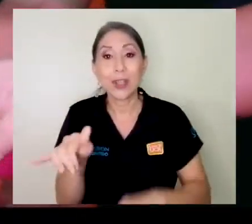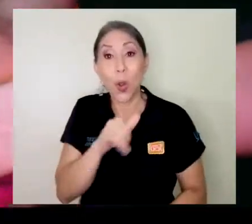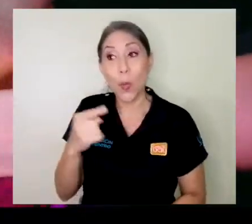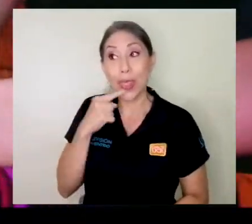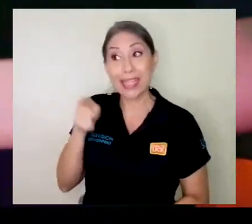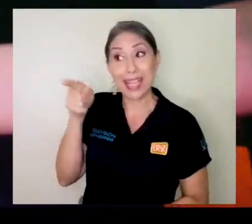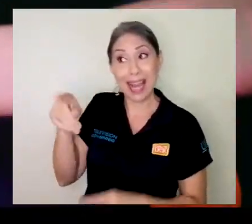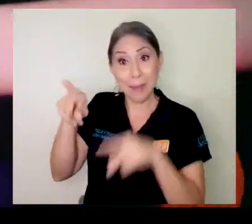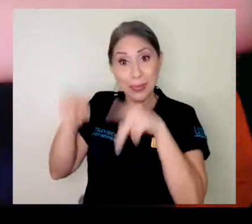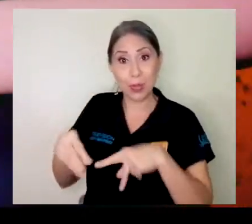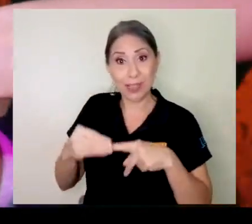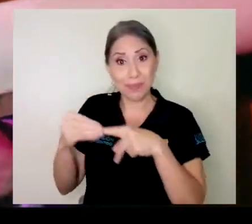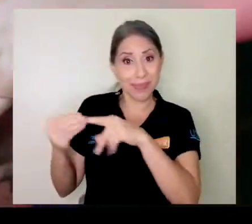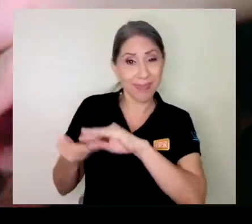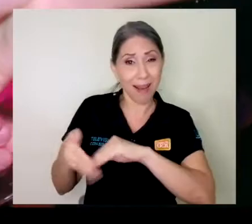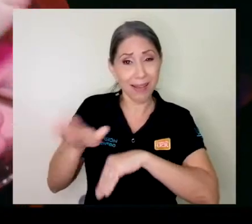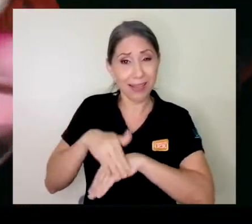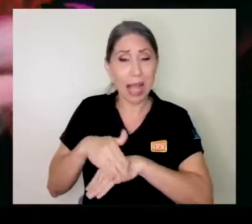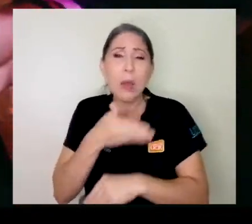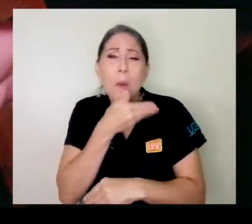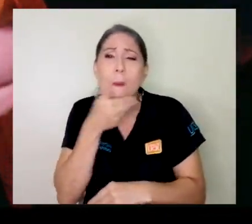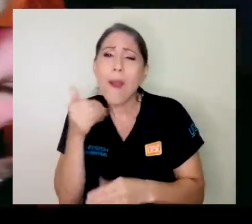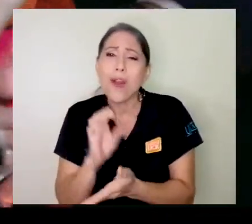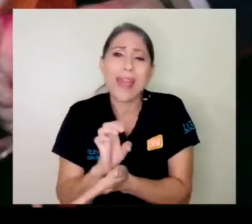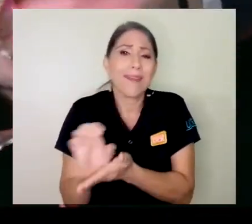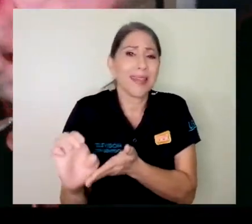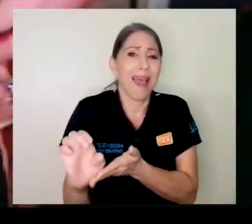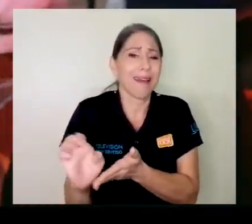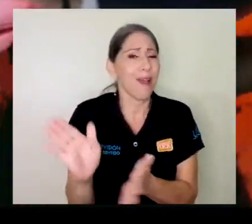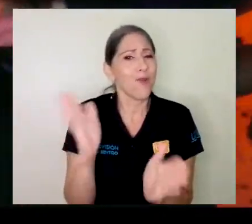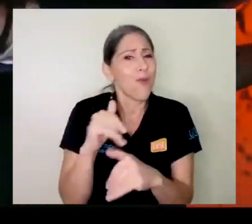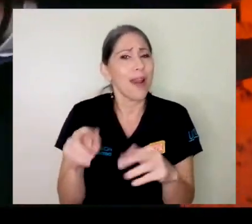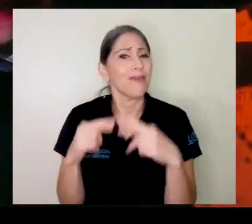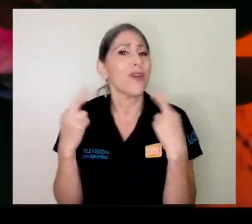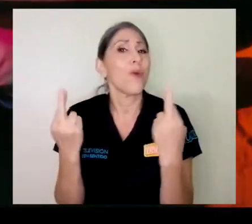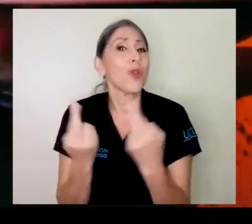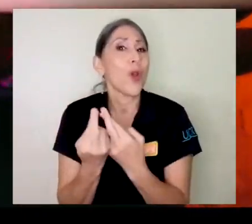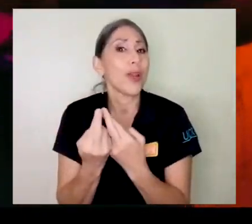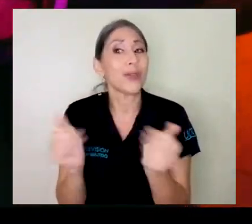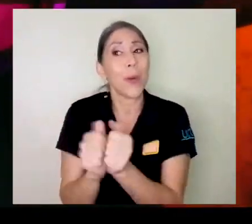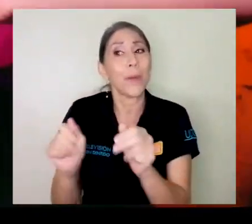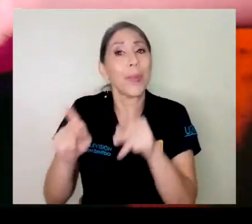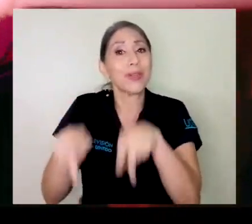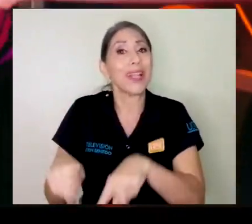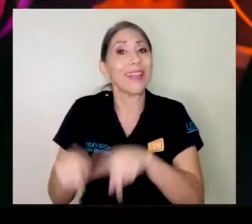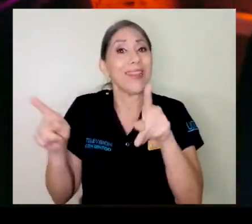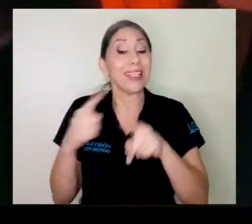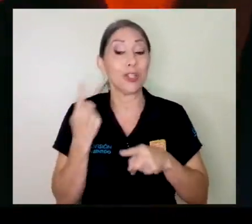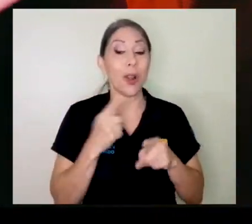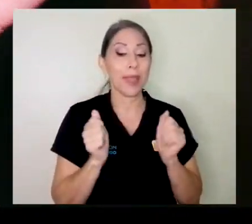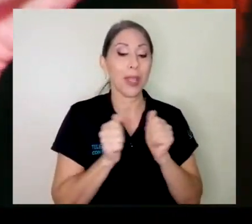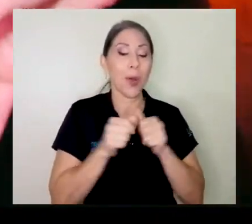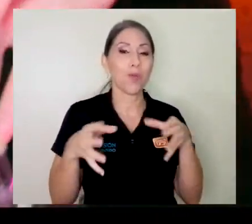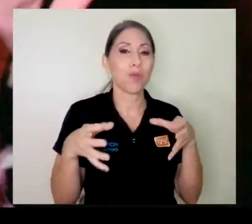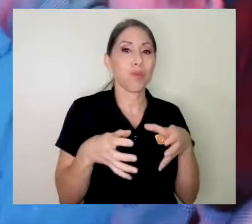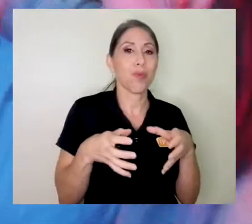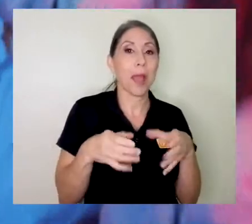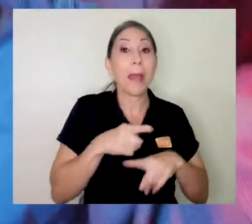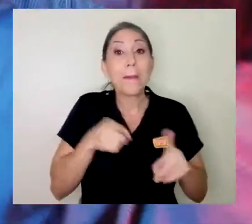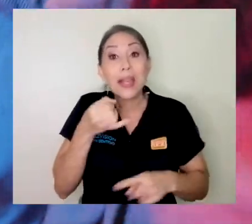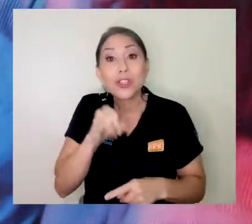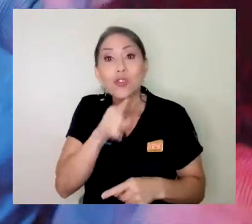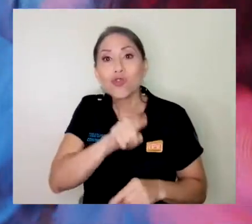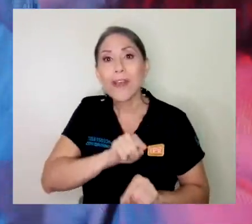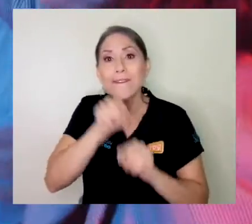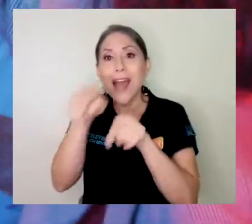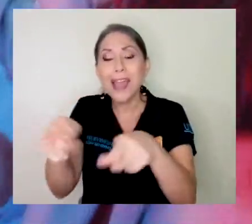Como señala el especialista, lo ideal es evitar las reuniones con personas fuera de nuestra burbuja. Pero si va a asistir a una fiesta